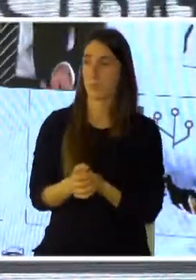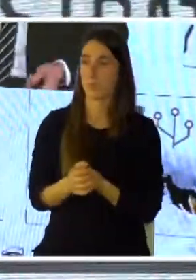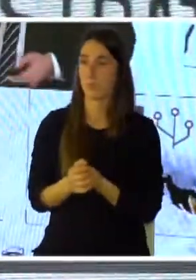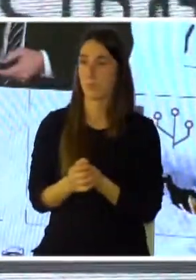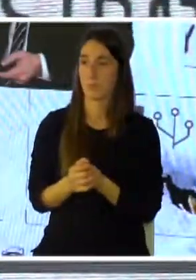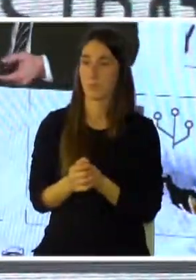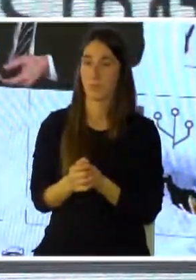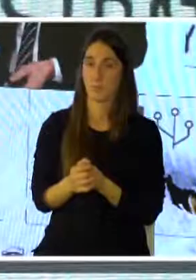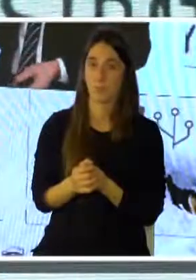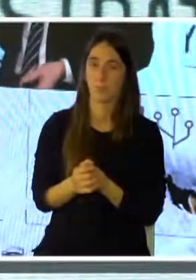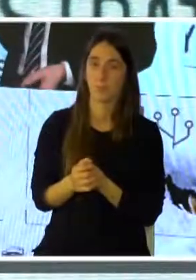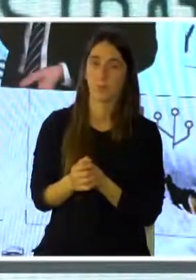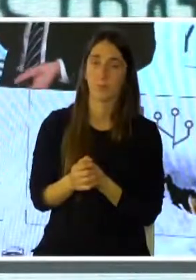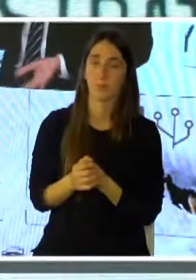acerca.